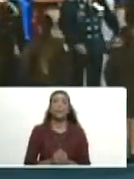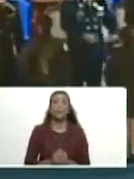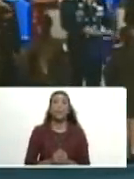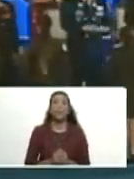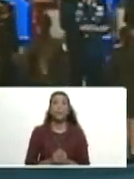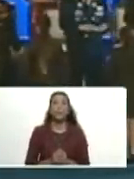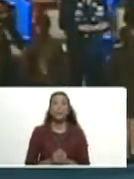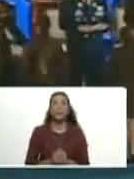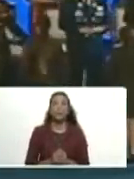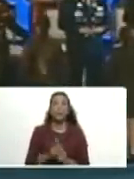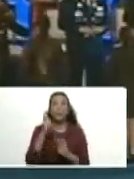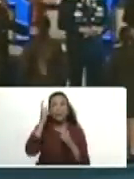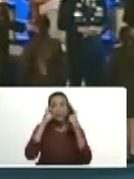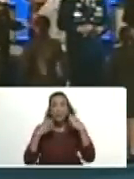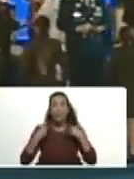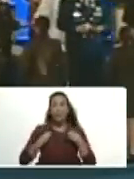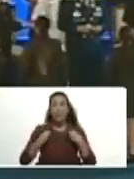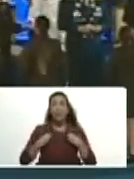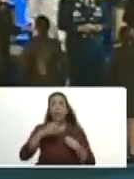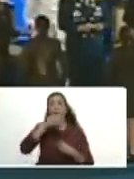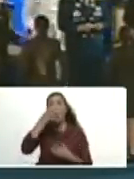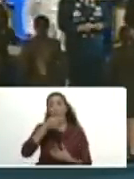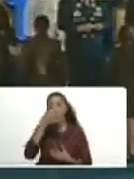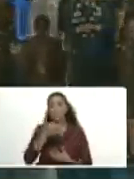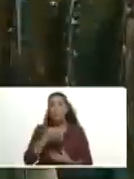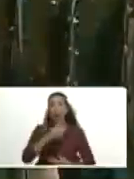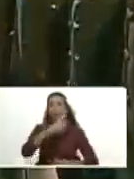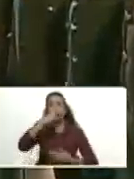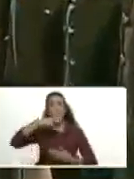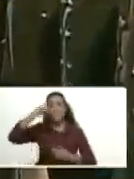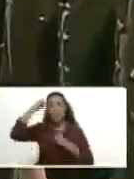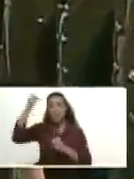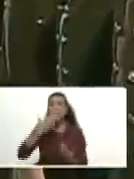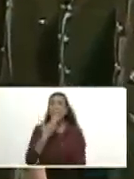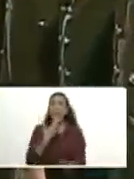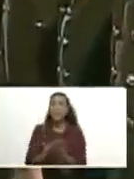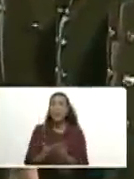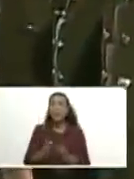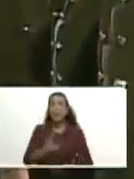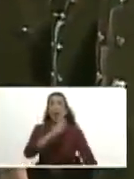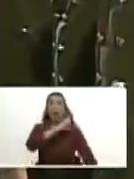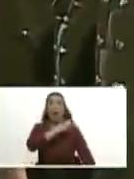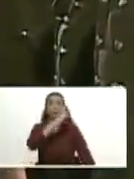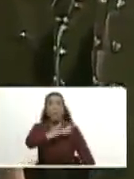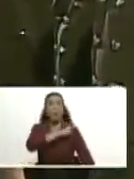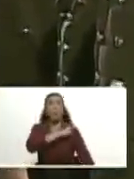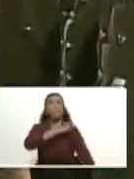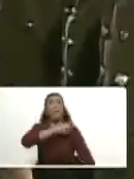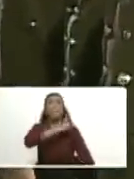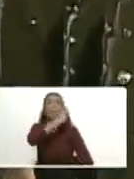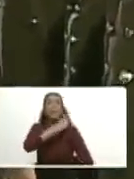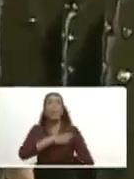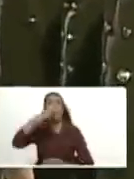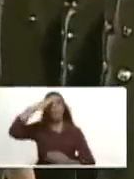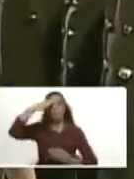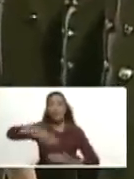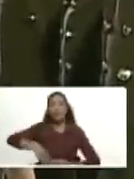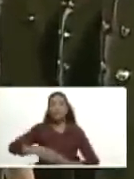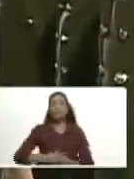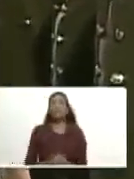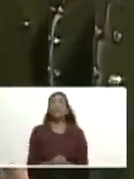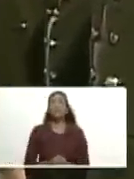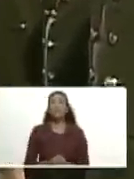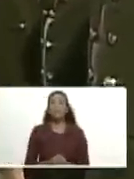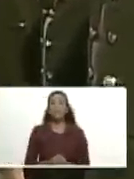Chávez vive. Buenas tardes, mi comandante en jefe. Permiso para recibir el grado de primer teniente de la Fuerza Armada Nacional Bolivariana.